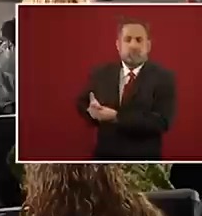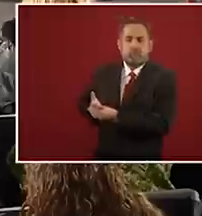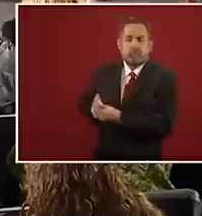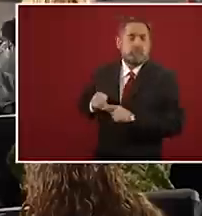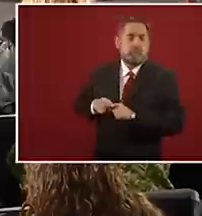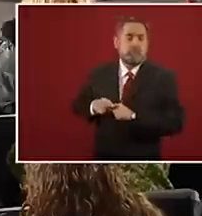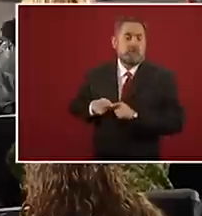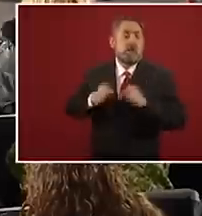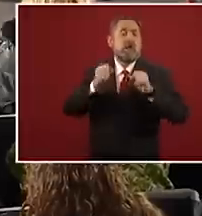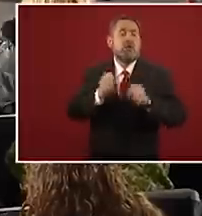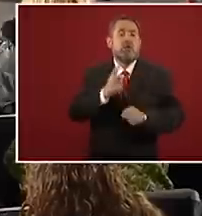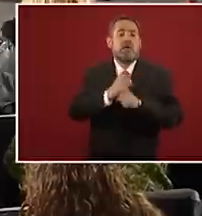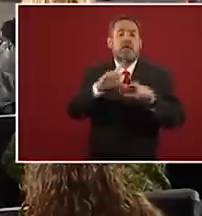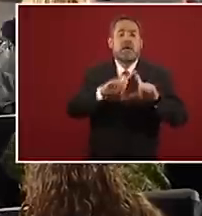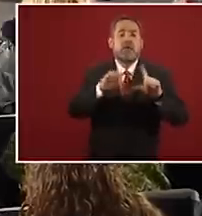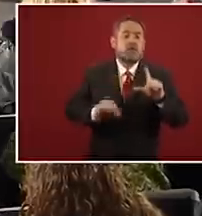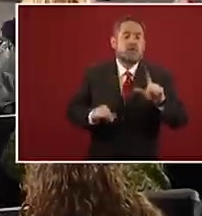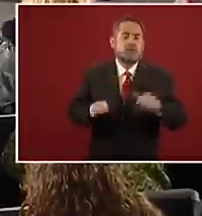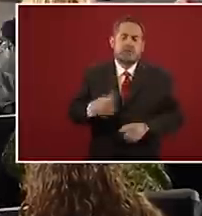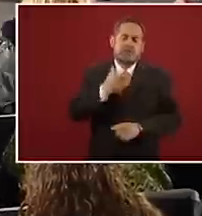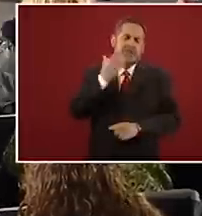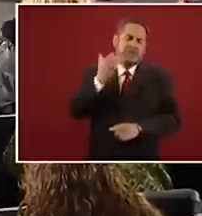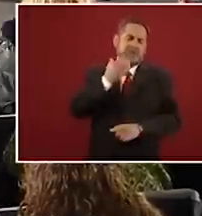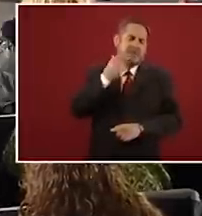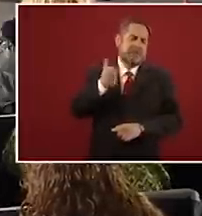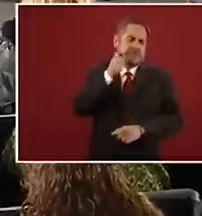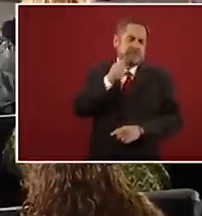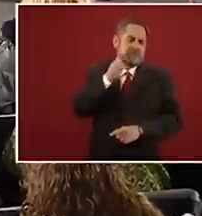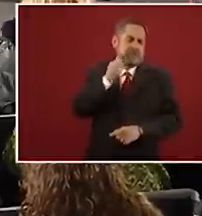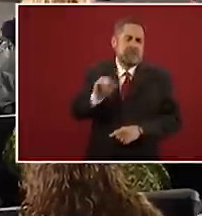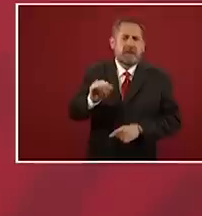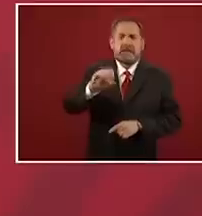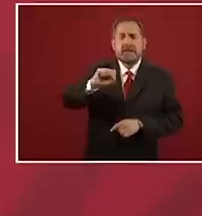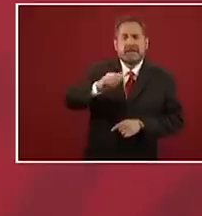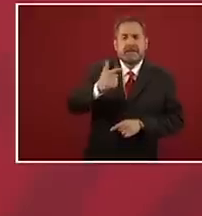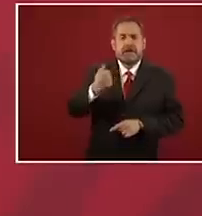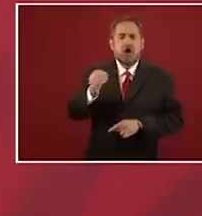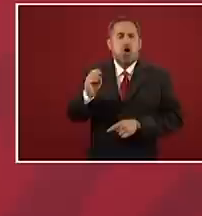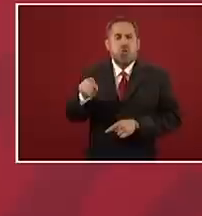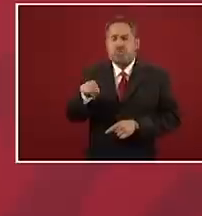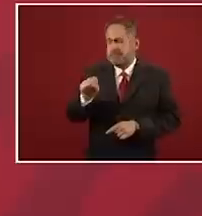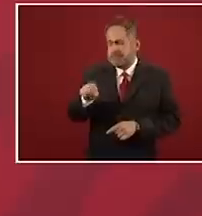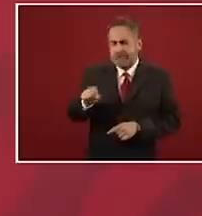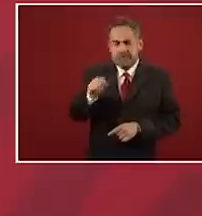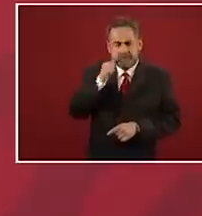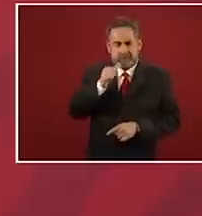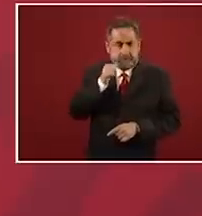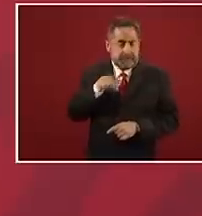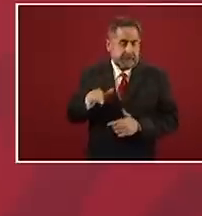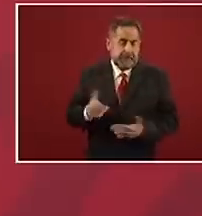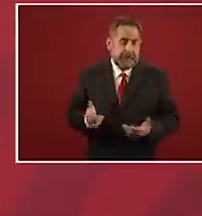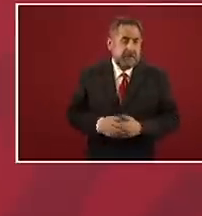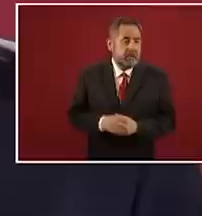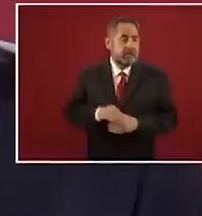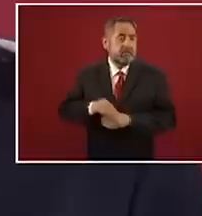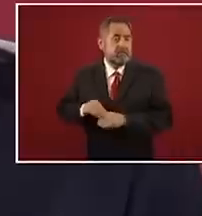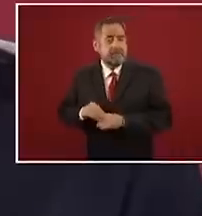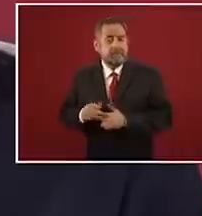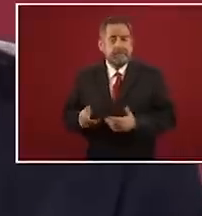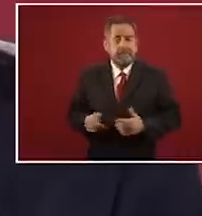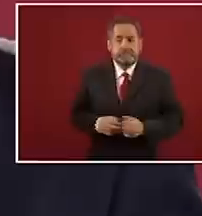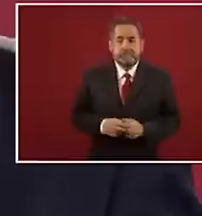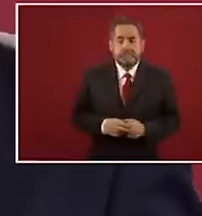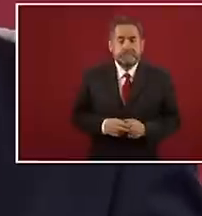Gobernación con el tema de seguridad pública. Entonces, ya